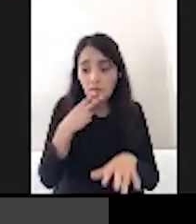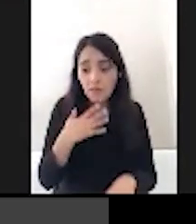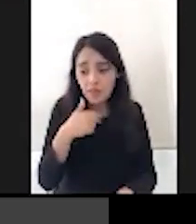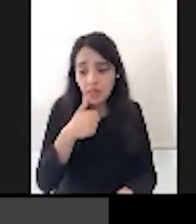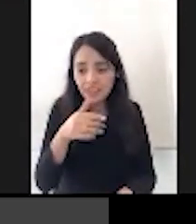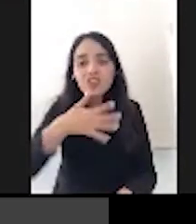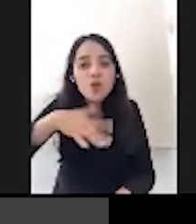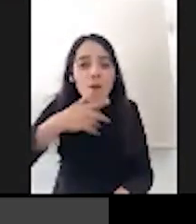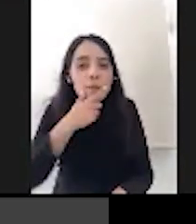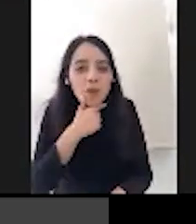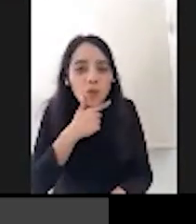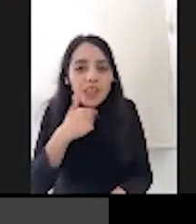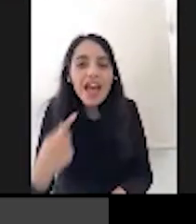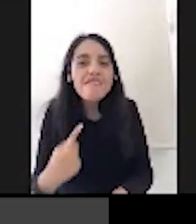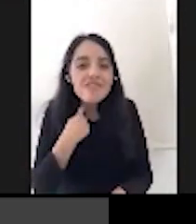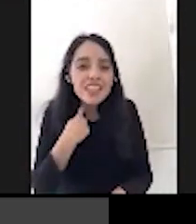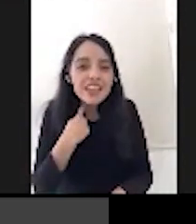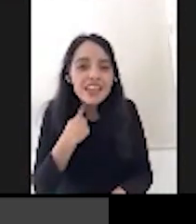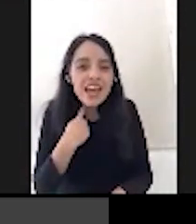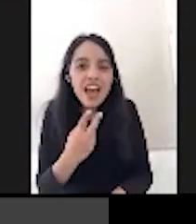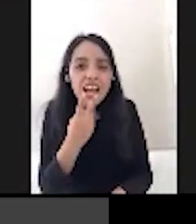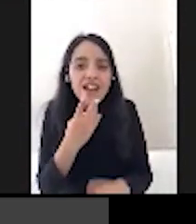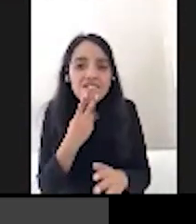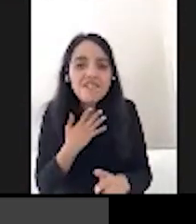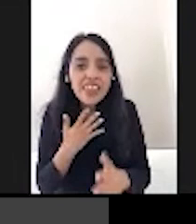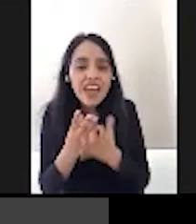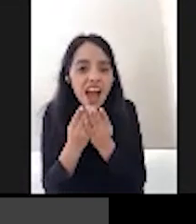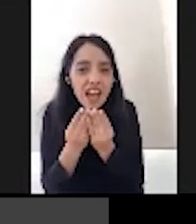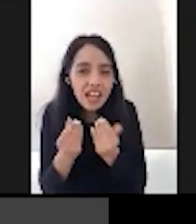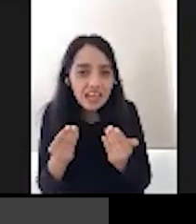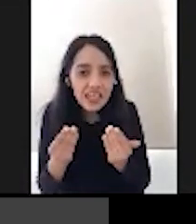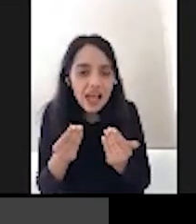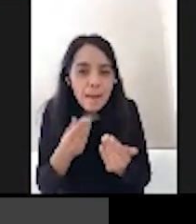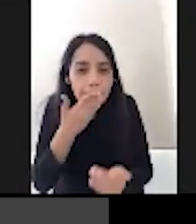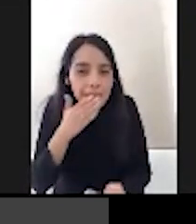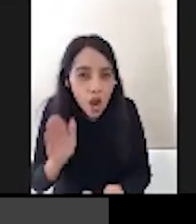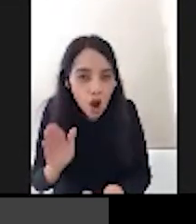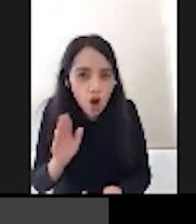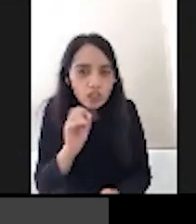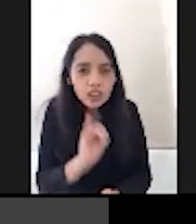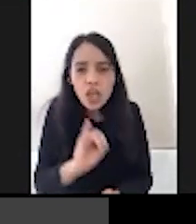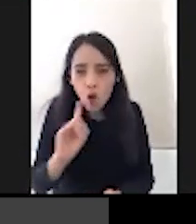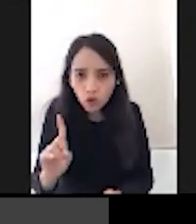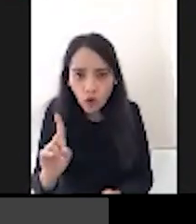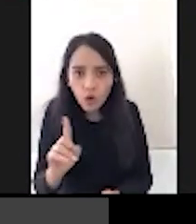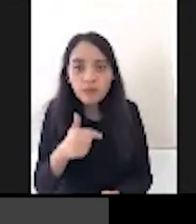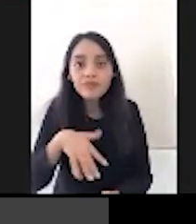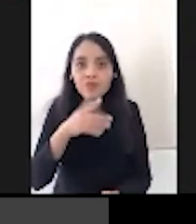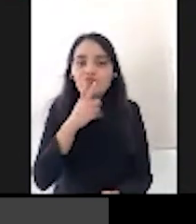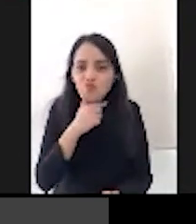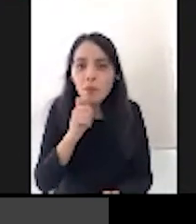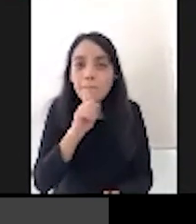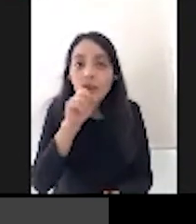en cómo viven las personas que tienen impedimentos visuales moderados a severos. Tengo la sensación de haber